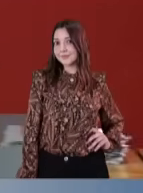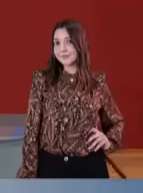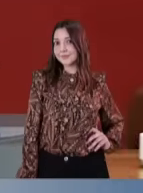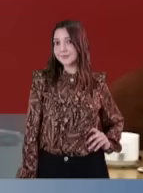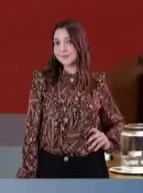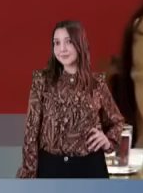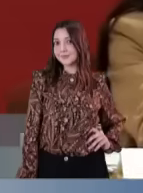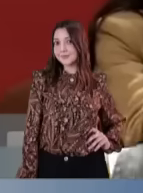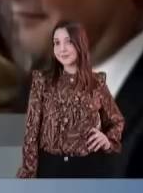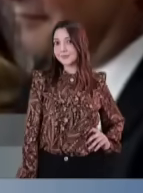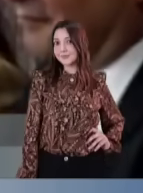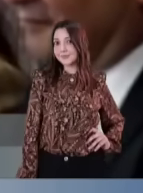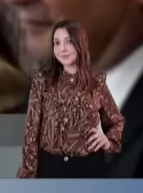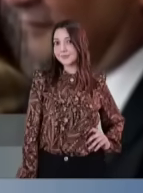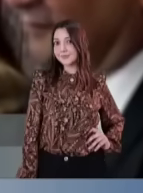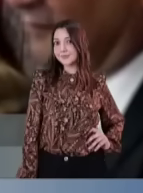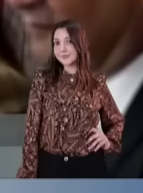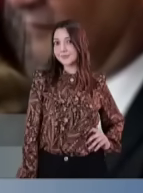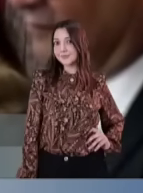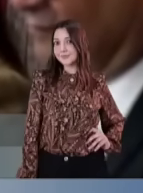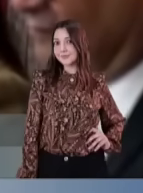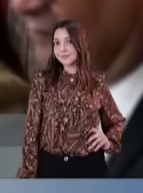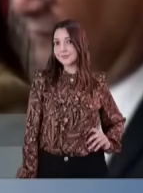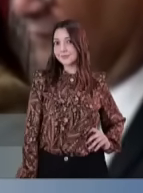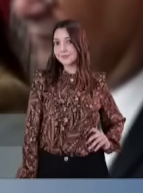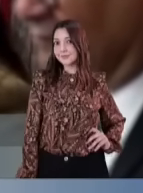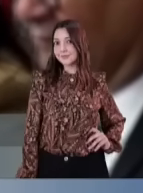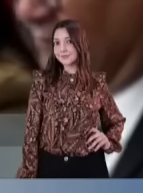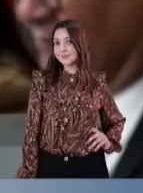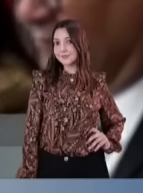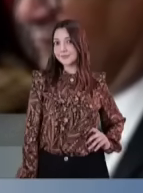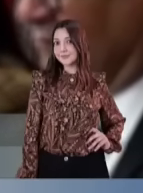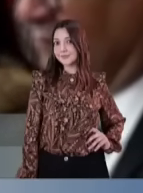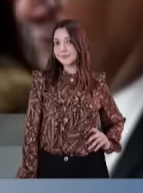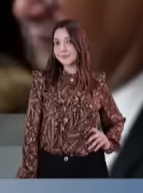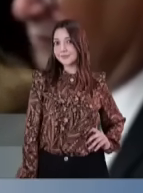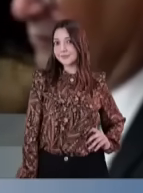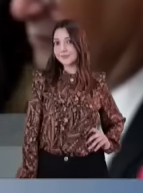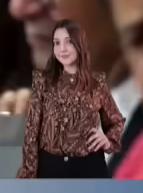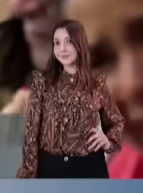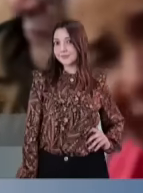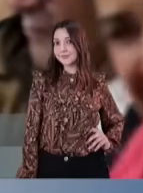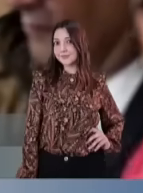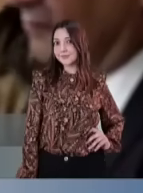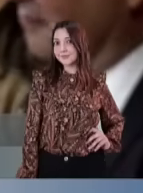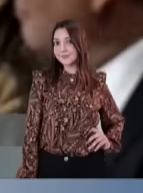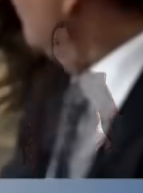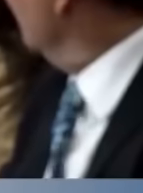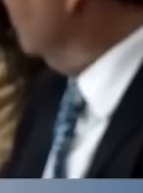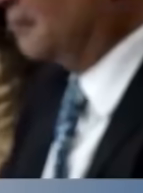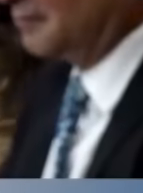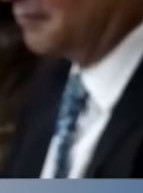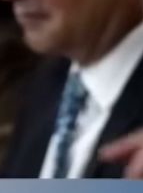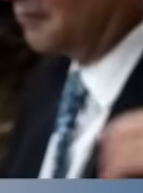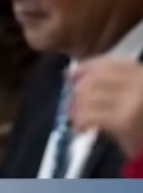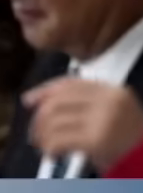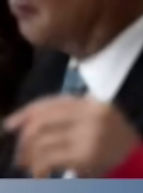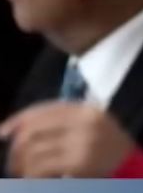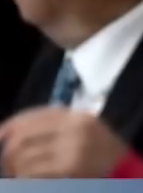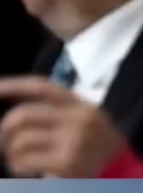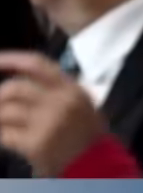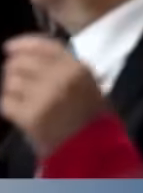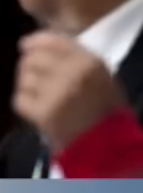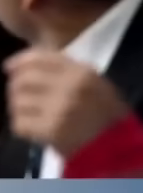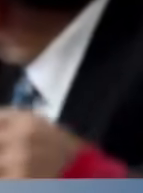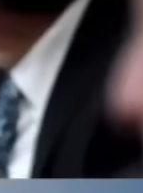foco tiene que estar en el avance de las reformas estructurales. Es el presidente quien tiene la facultad exclusiva de nominar y definir